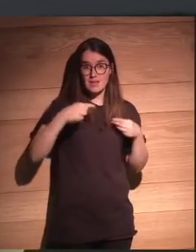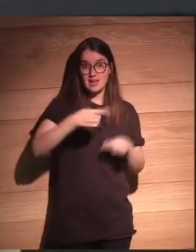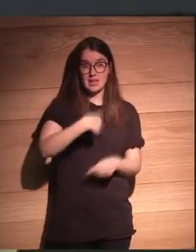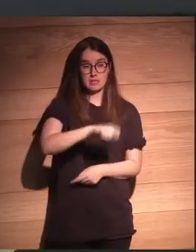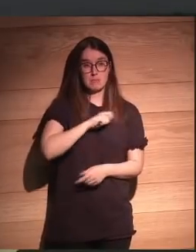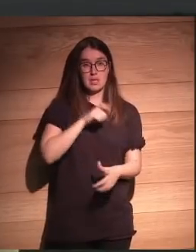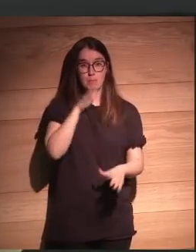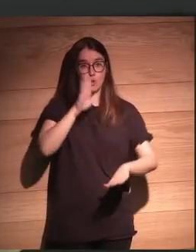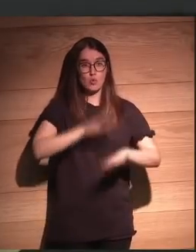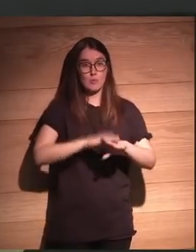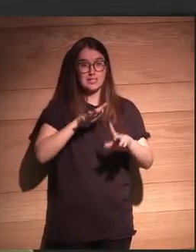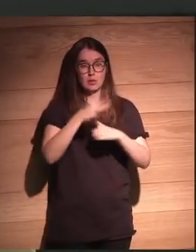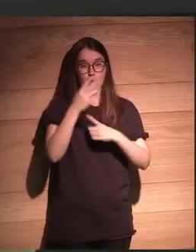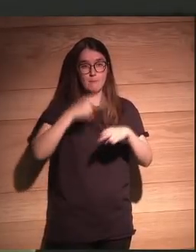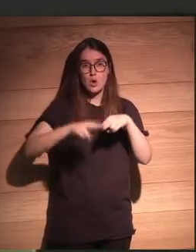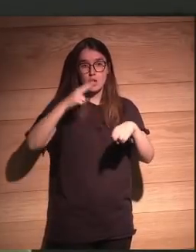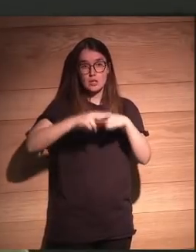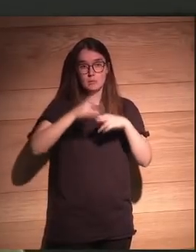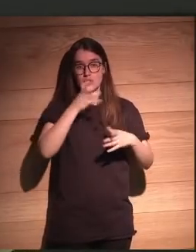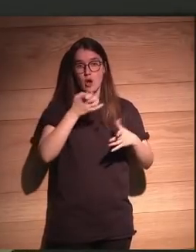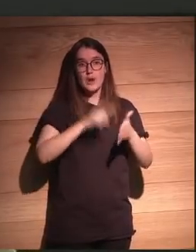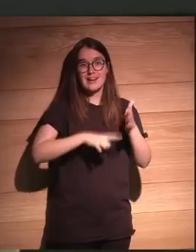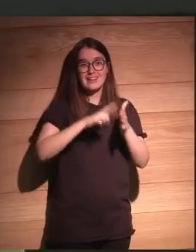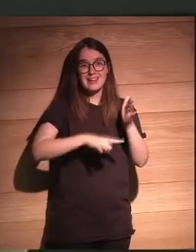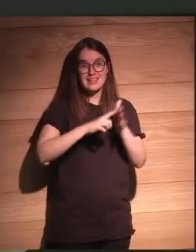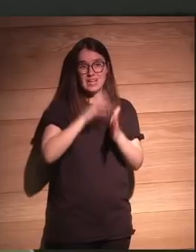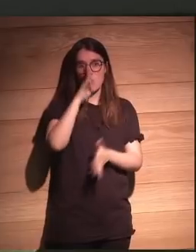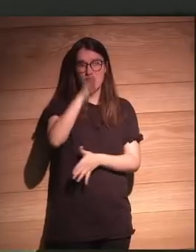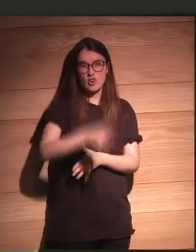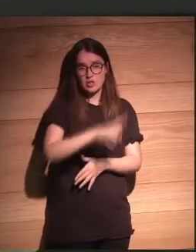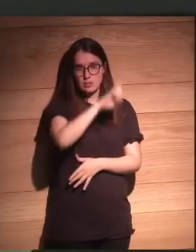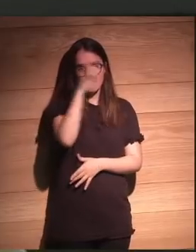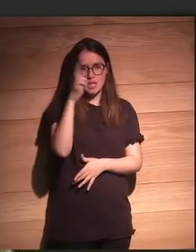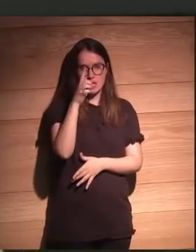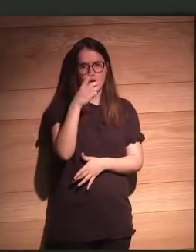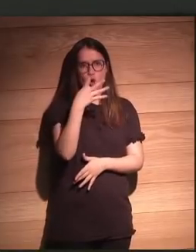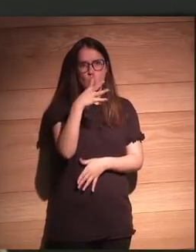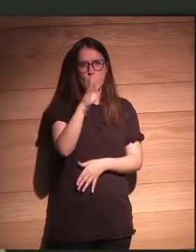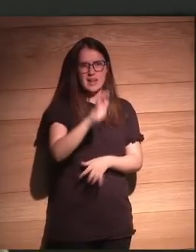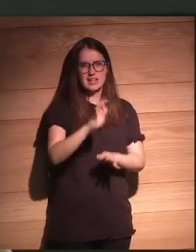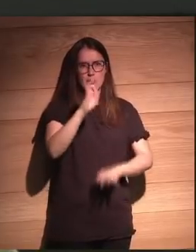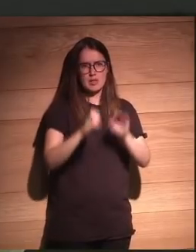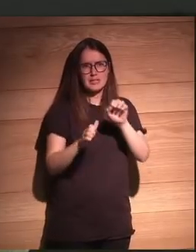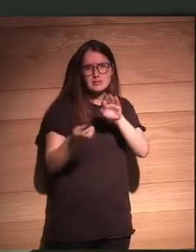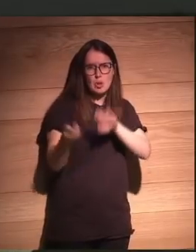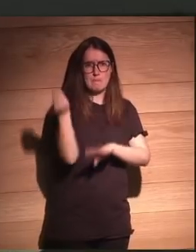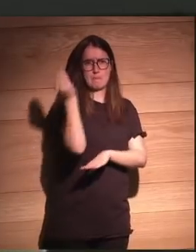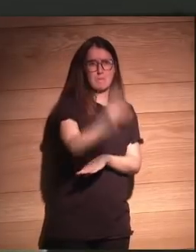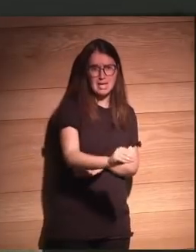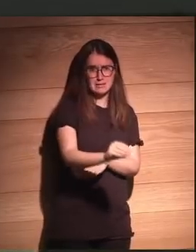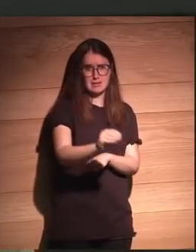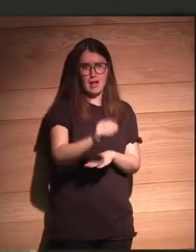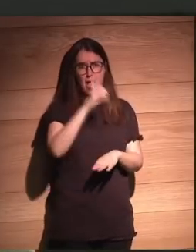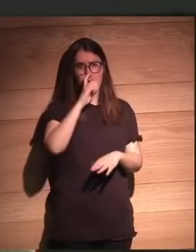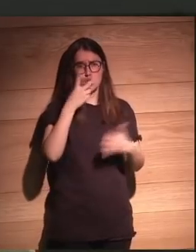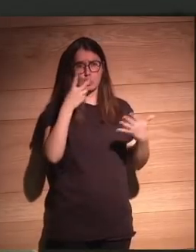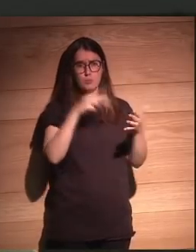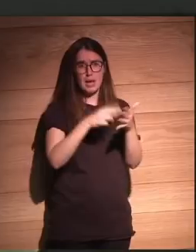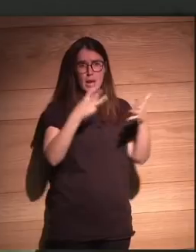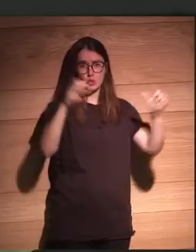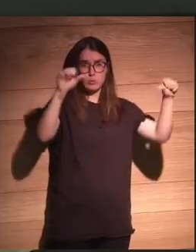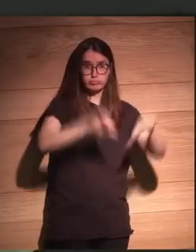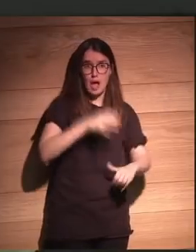Si no, es imposible que ahora estén subiendo los alquileres en 4 años en Madrid de media más de un 40% después del pinchazo de 2008.